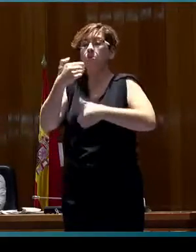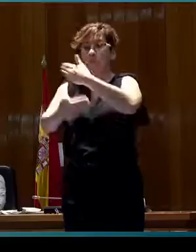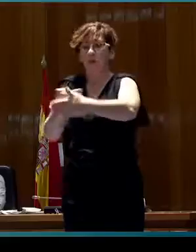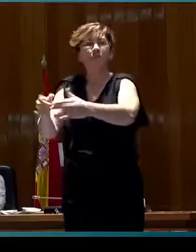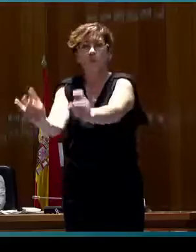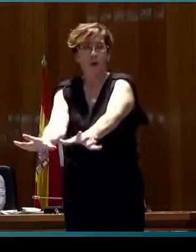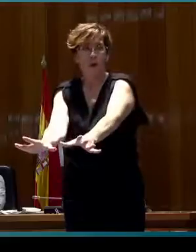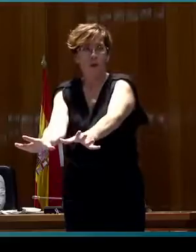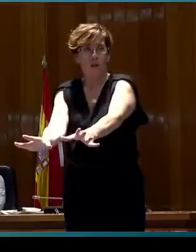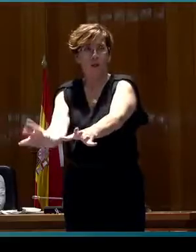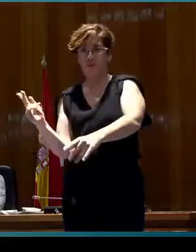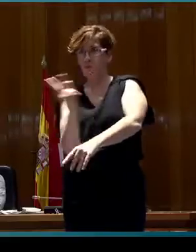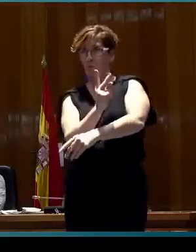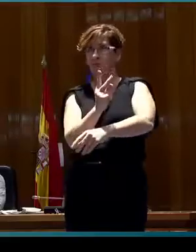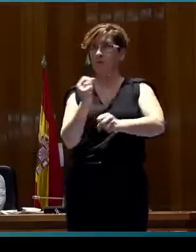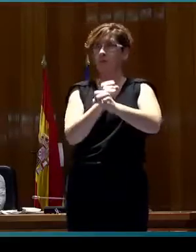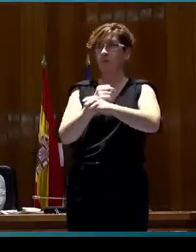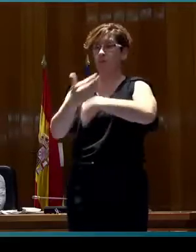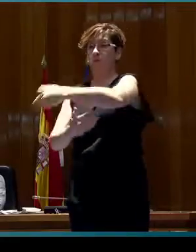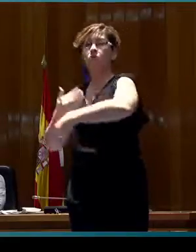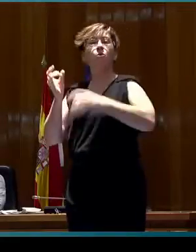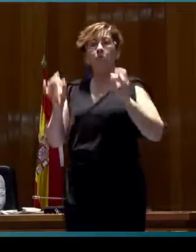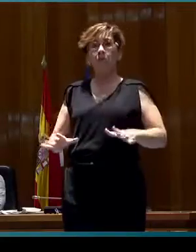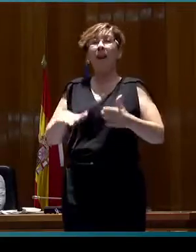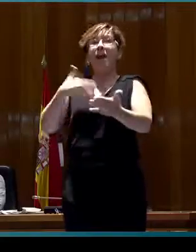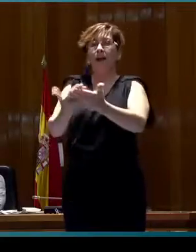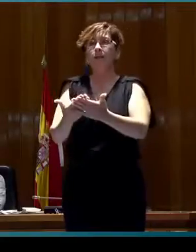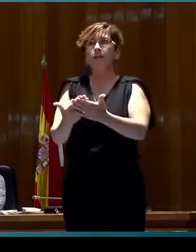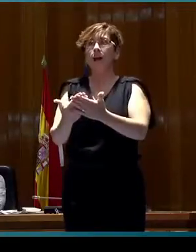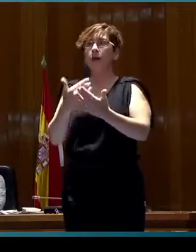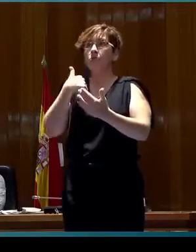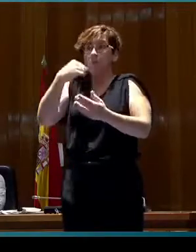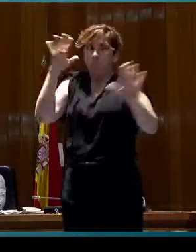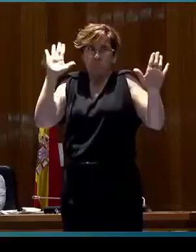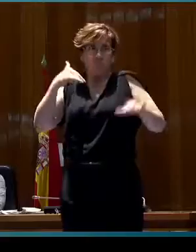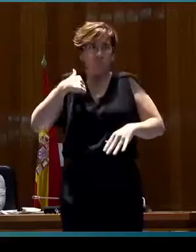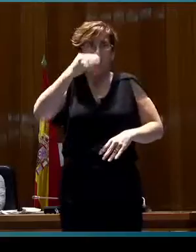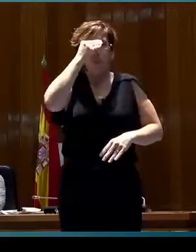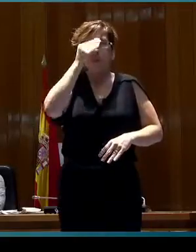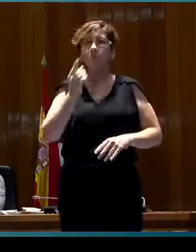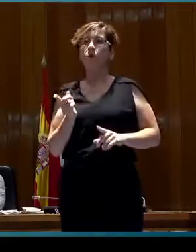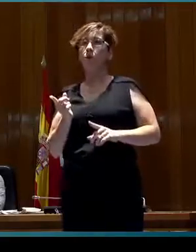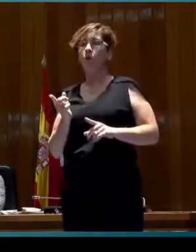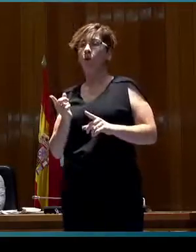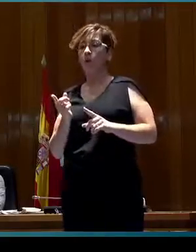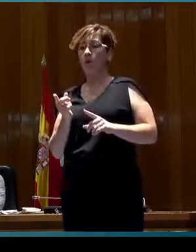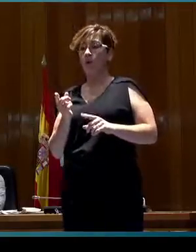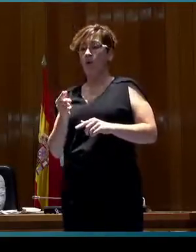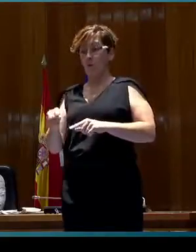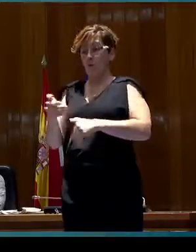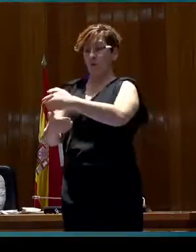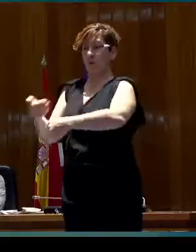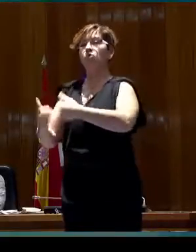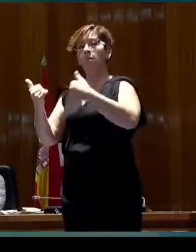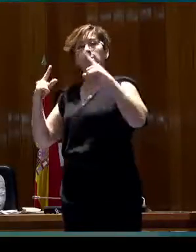me atrevería a afirmar que este proceso es mayor complejidad en la lengua de signos que